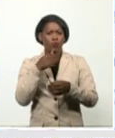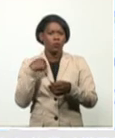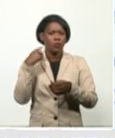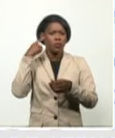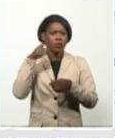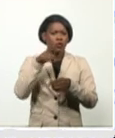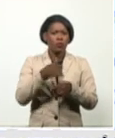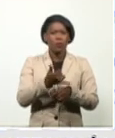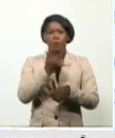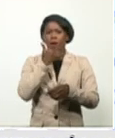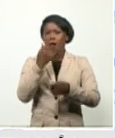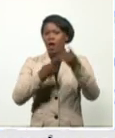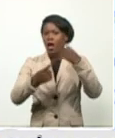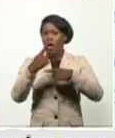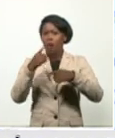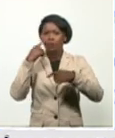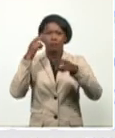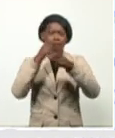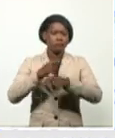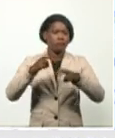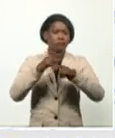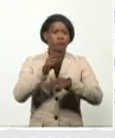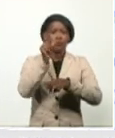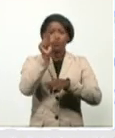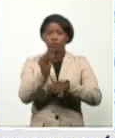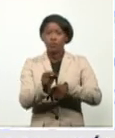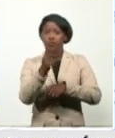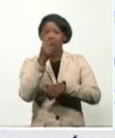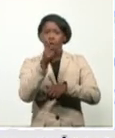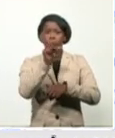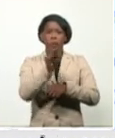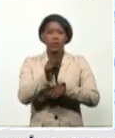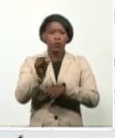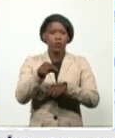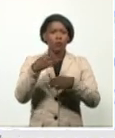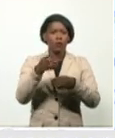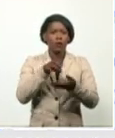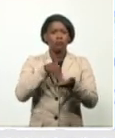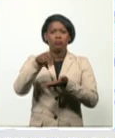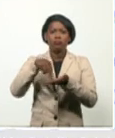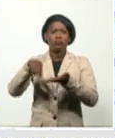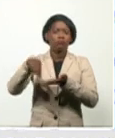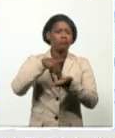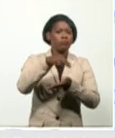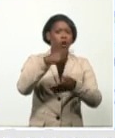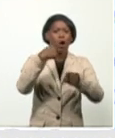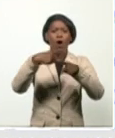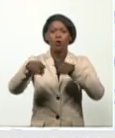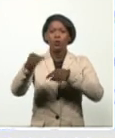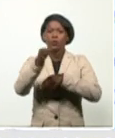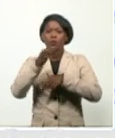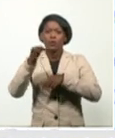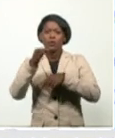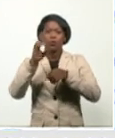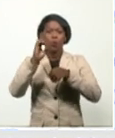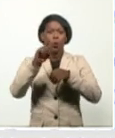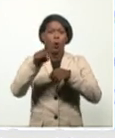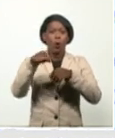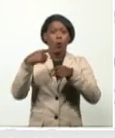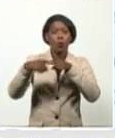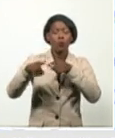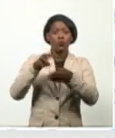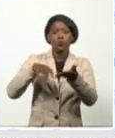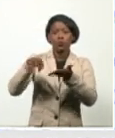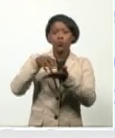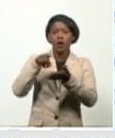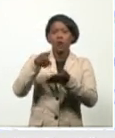14 días? ¿Estas personas se movieron fuera de sus municipios y provincias para contagiarse? Quizás pudiera explicarse un poco